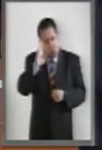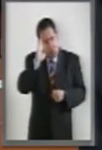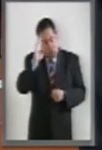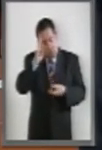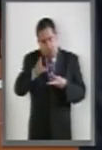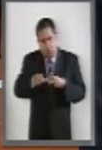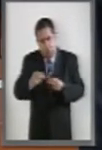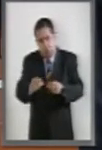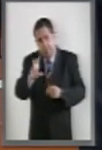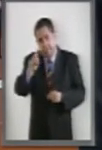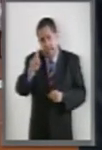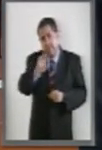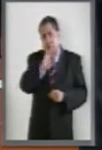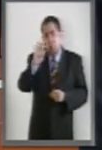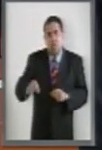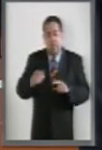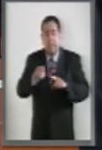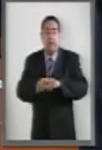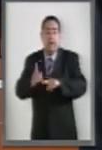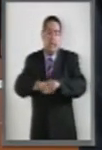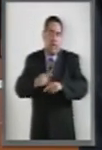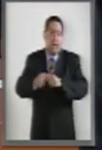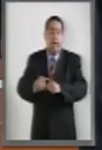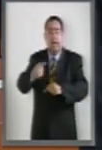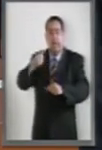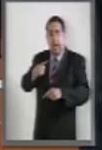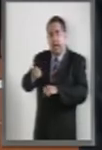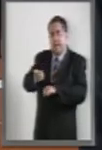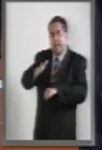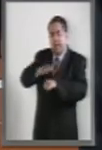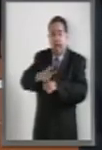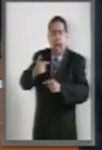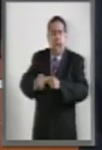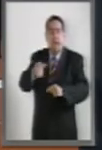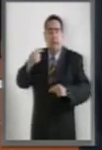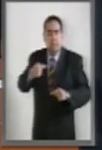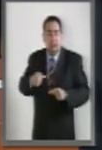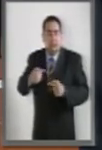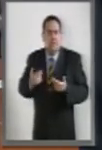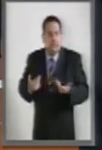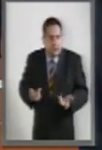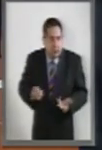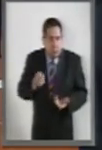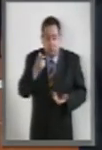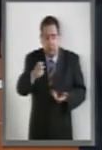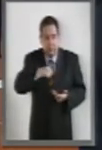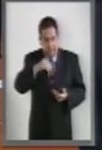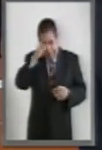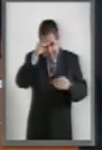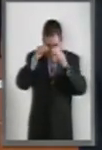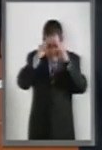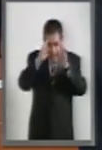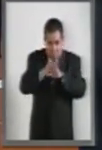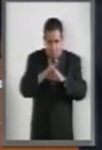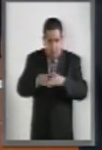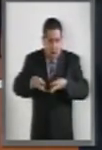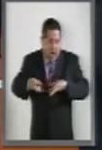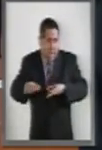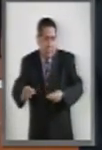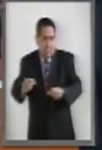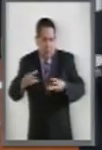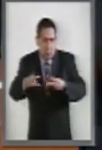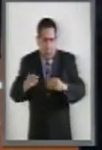en 30% al equivalente de la administración anterior, por lo que el estímulo por la vía del gasto público a